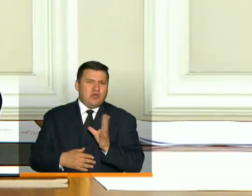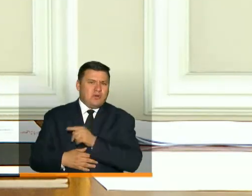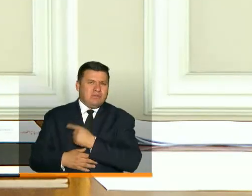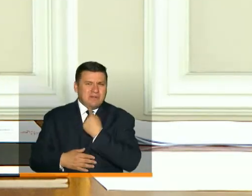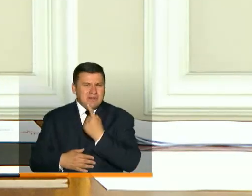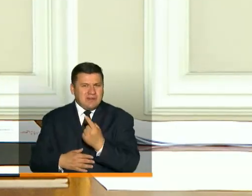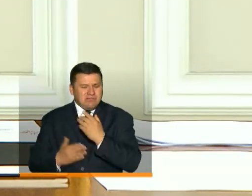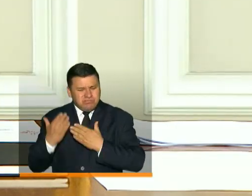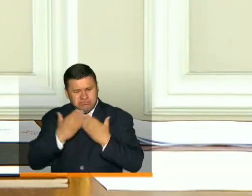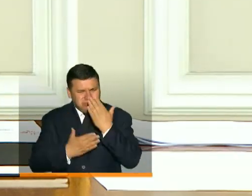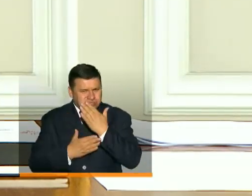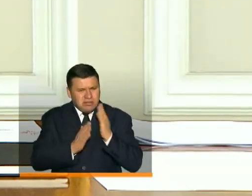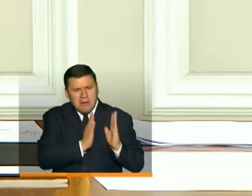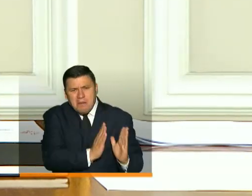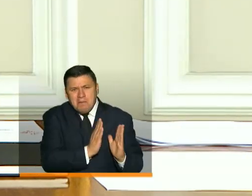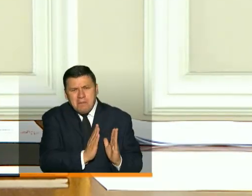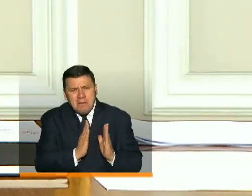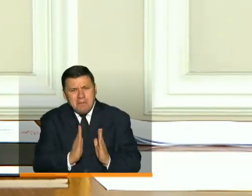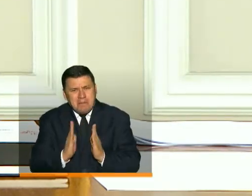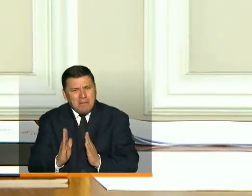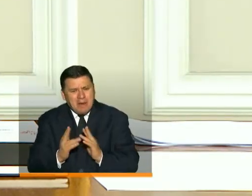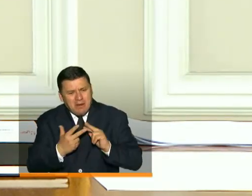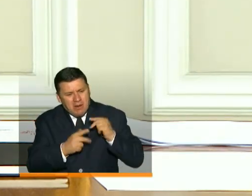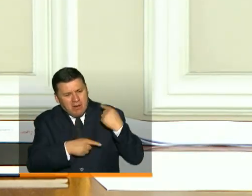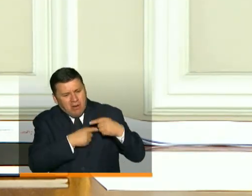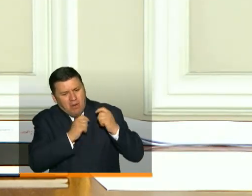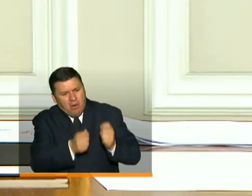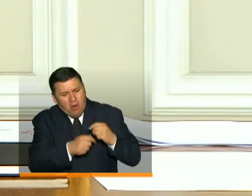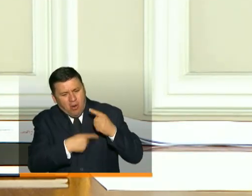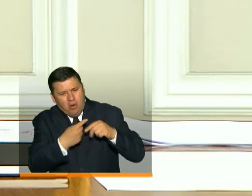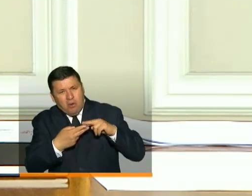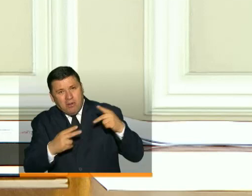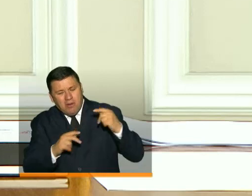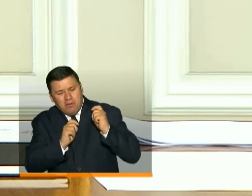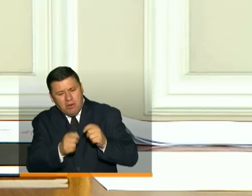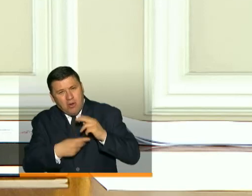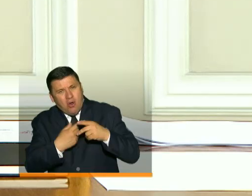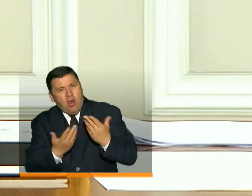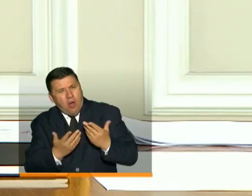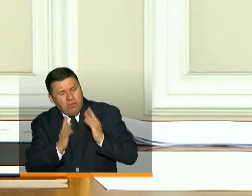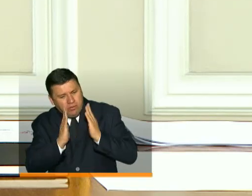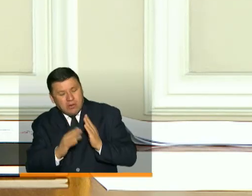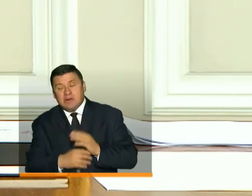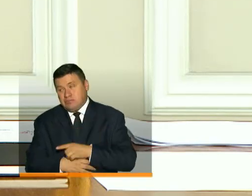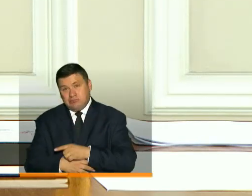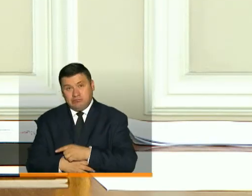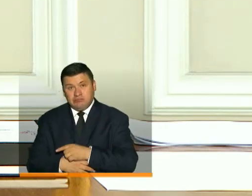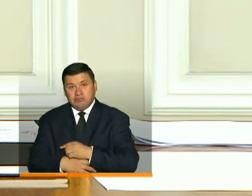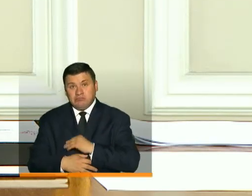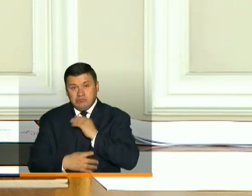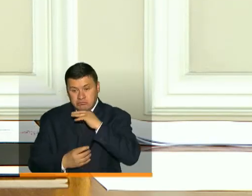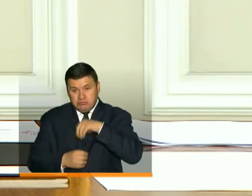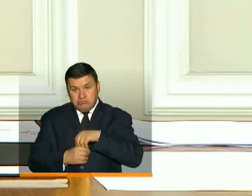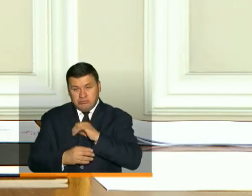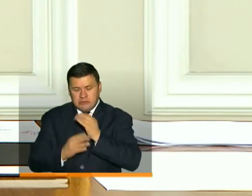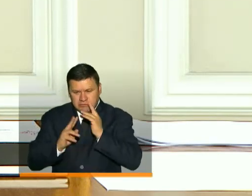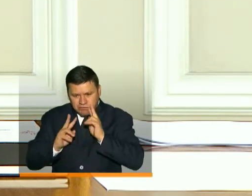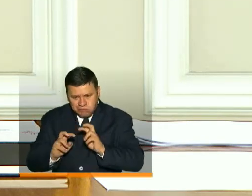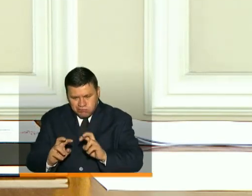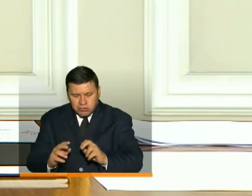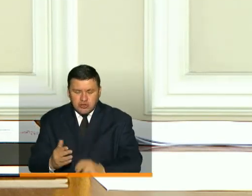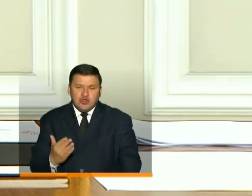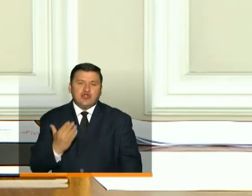usted llama los estudios de secuenciación genómica son fundamentales, y yo creo que el hecho de que tengamos esa capacidad nos va a permitir